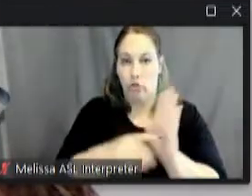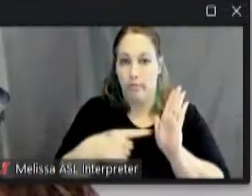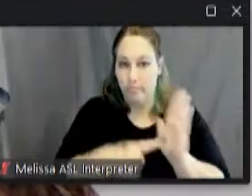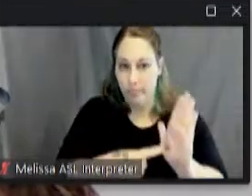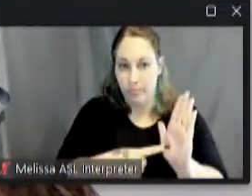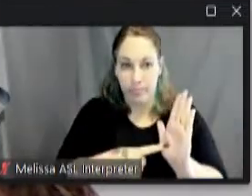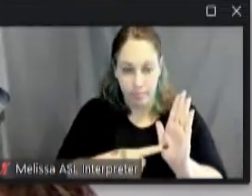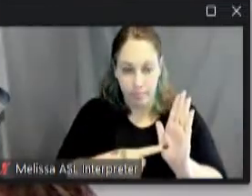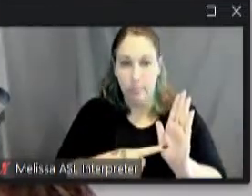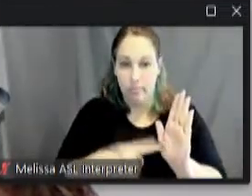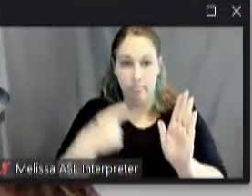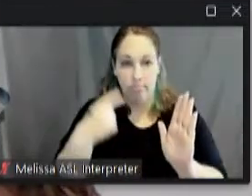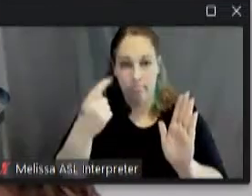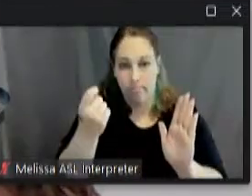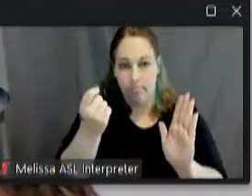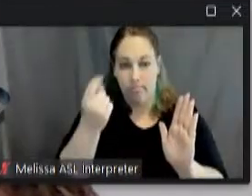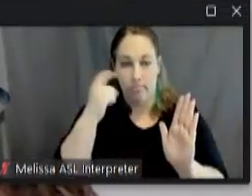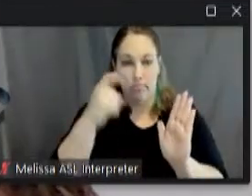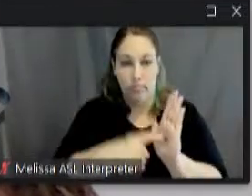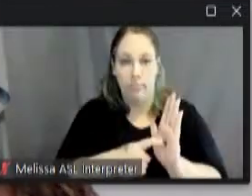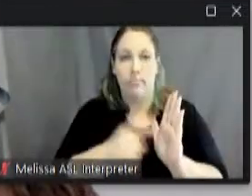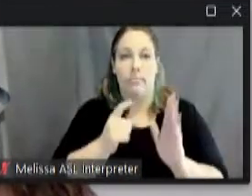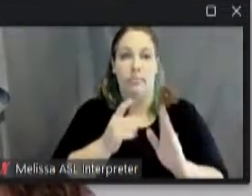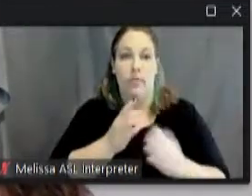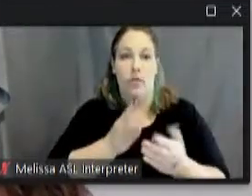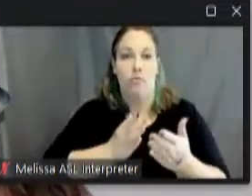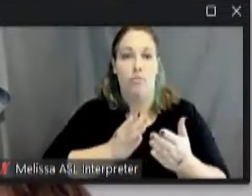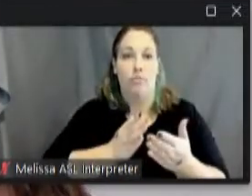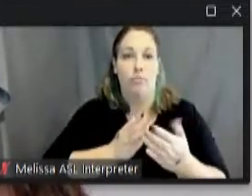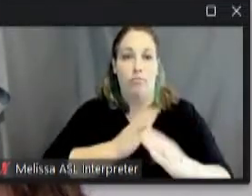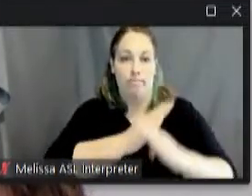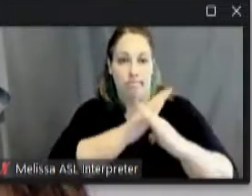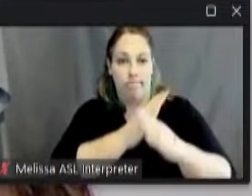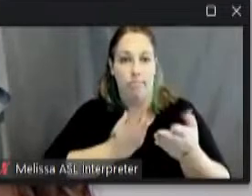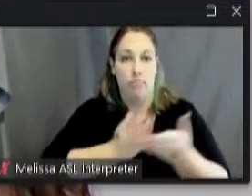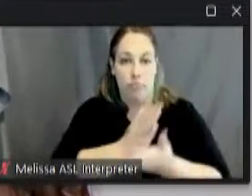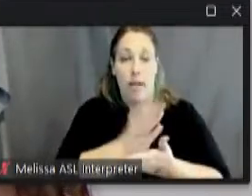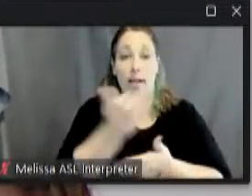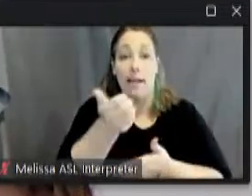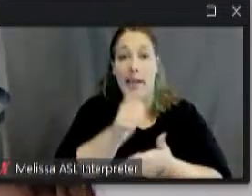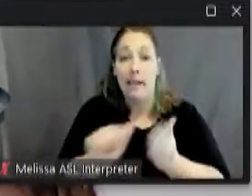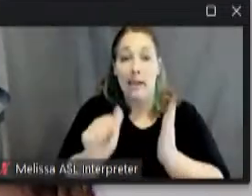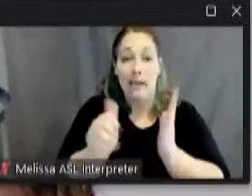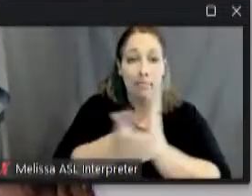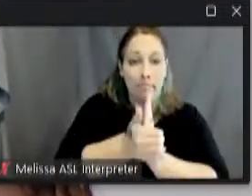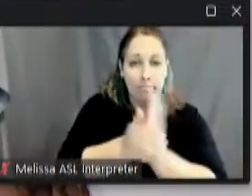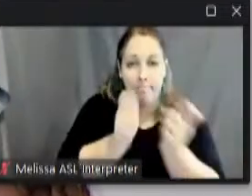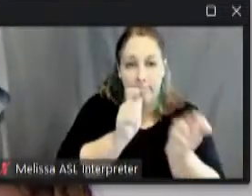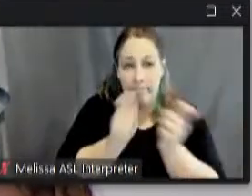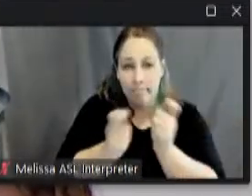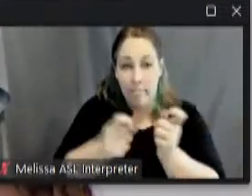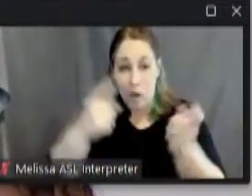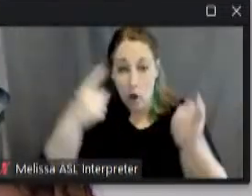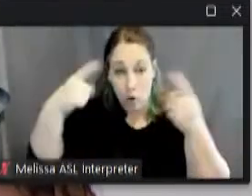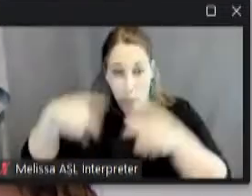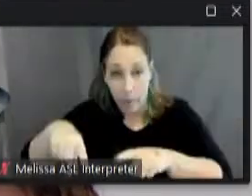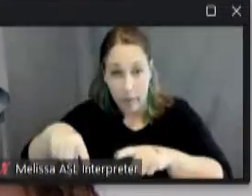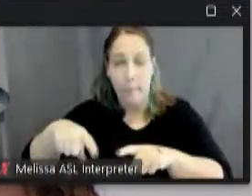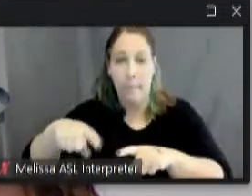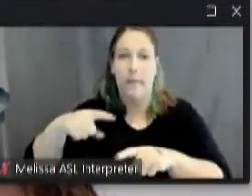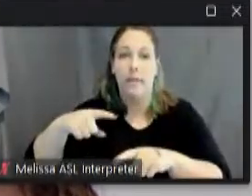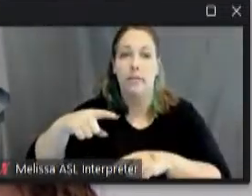tratados internacionales ratificados por el Estado, garantizando el interés superior del niño y de la niña